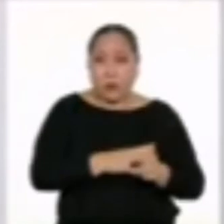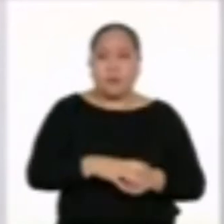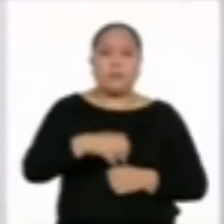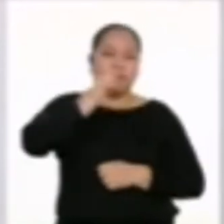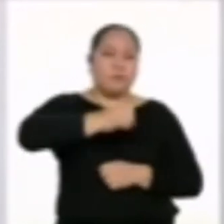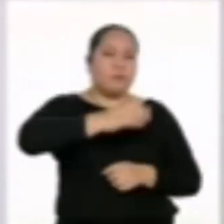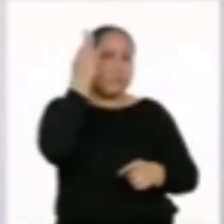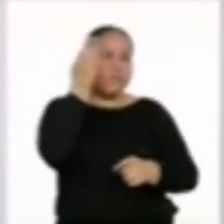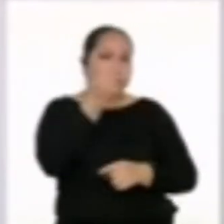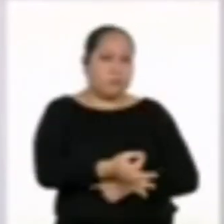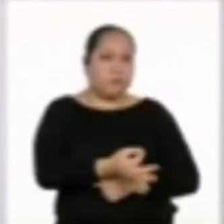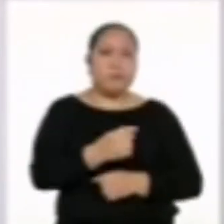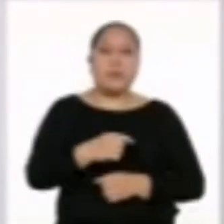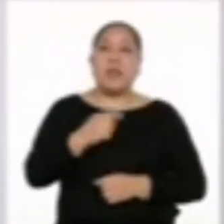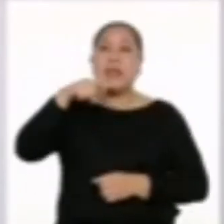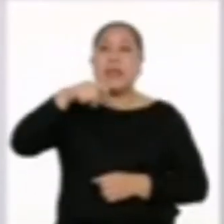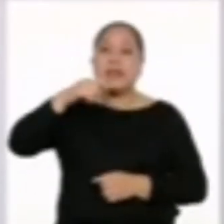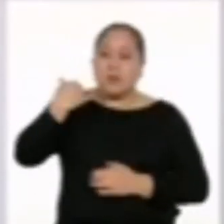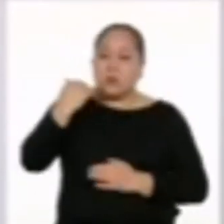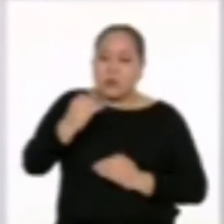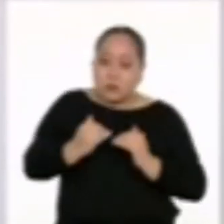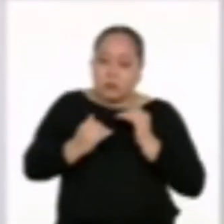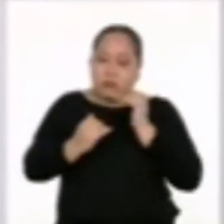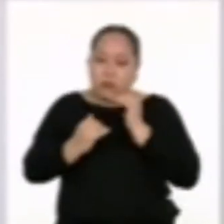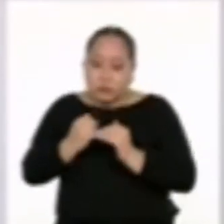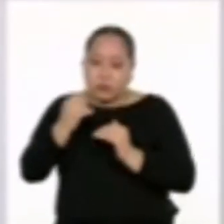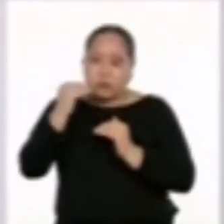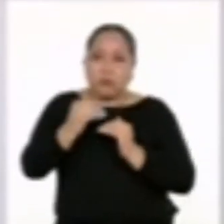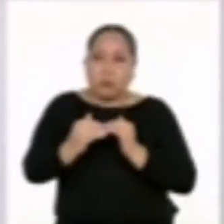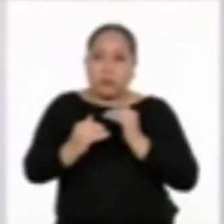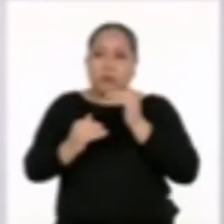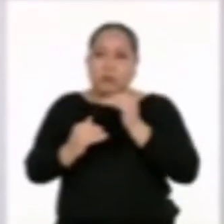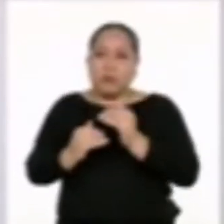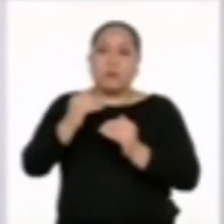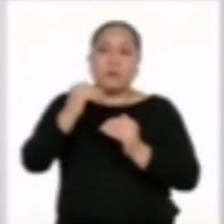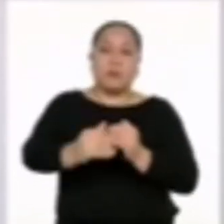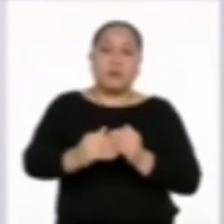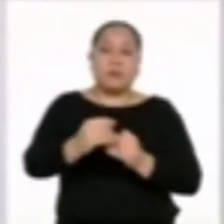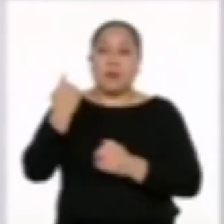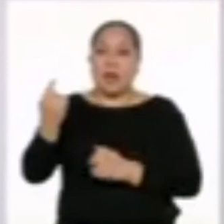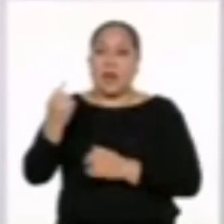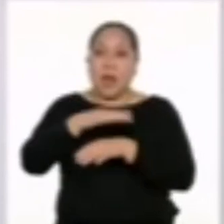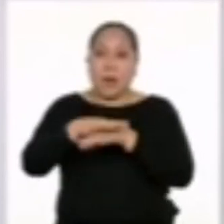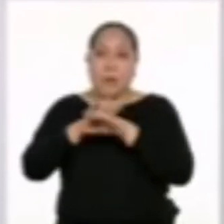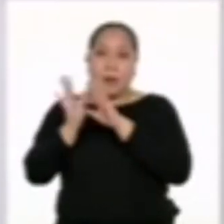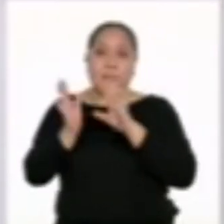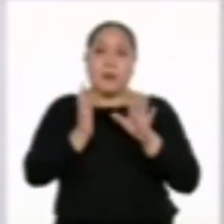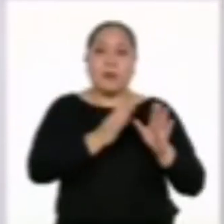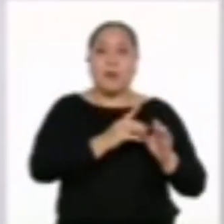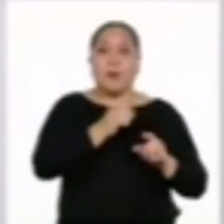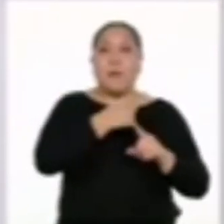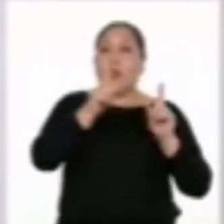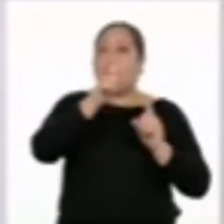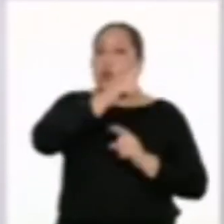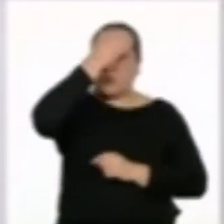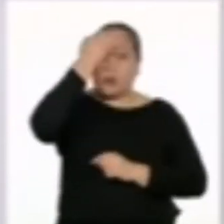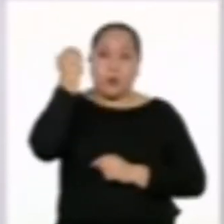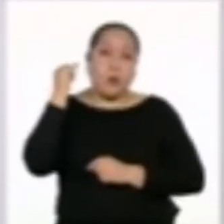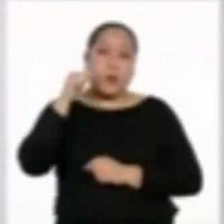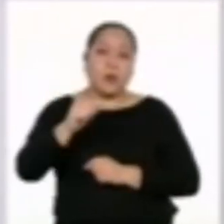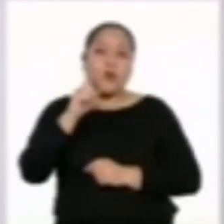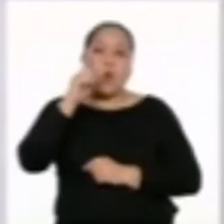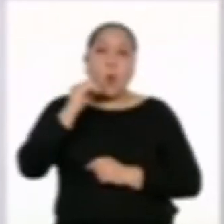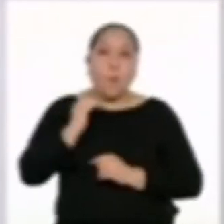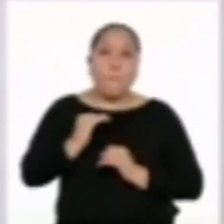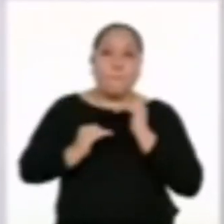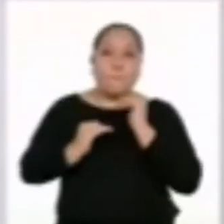verdad, Yanira, que debemos seguir cada uno de los pasos establecidos en la planificación. Pero también no olvidemos que hay